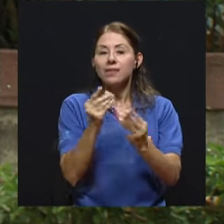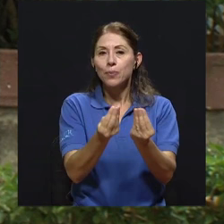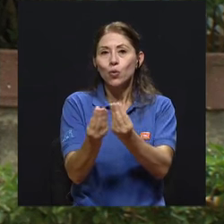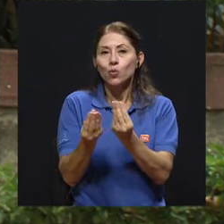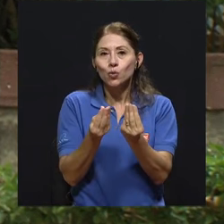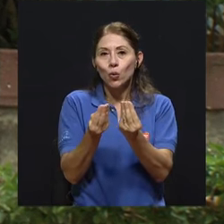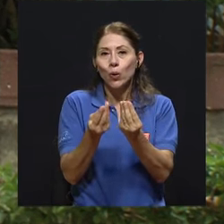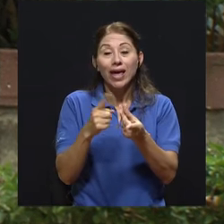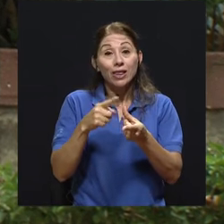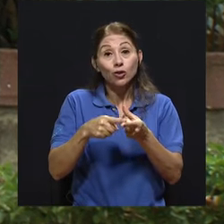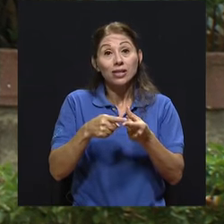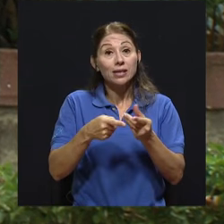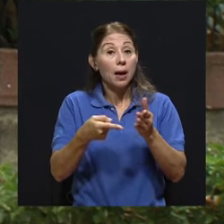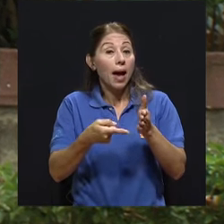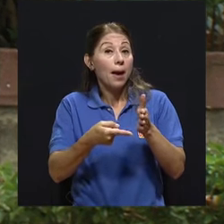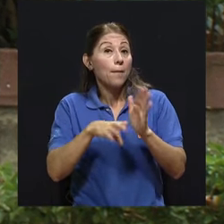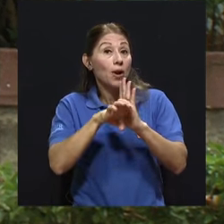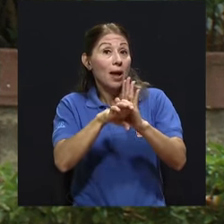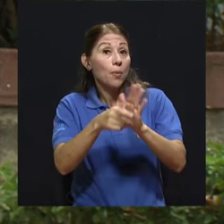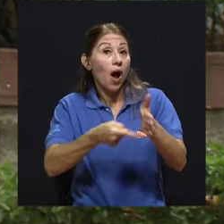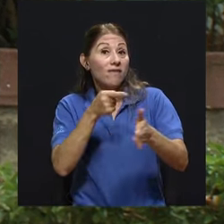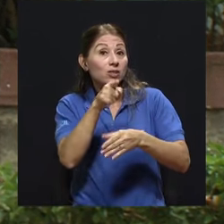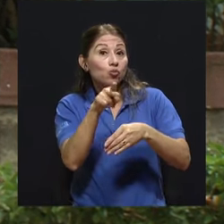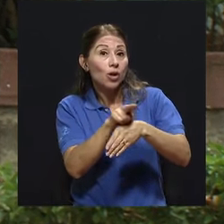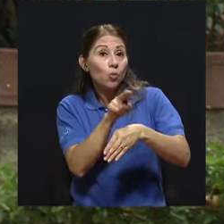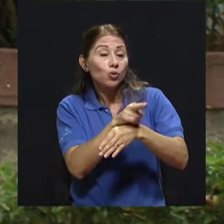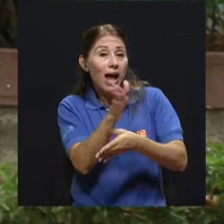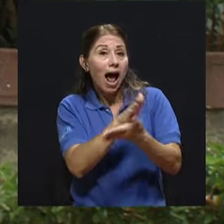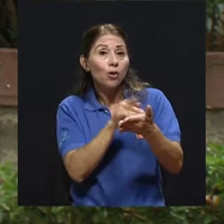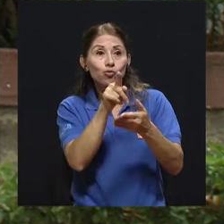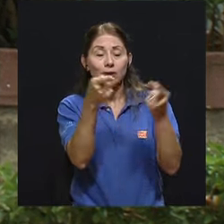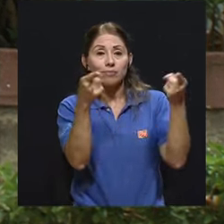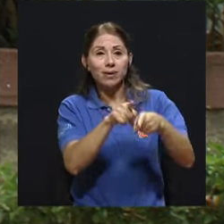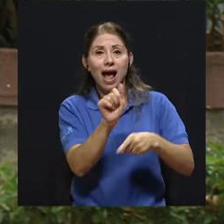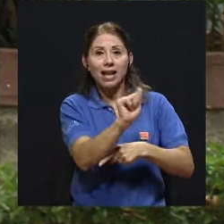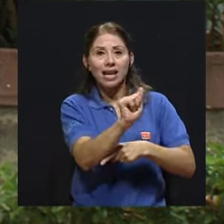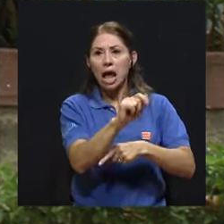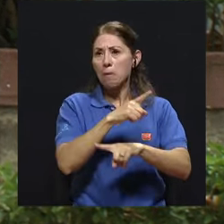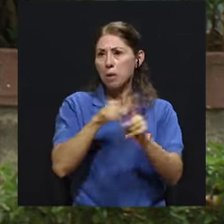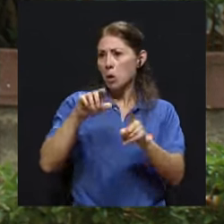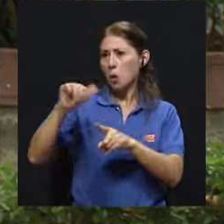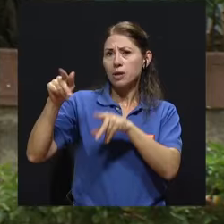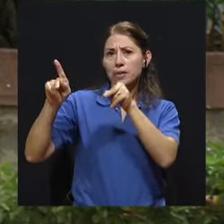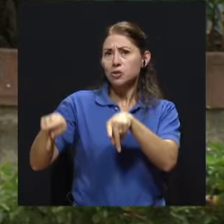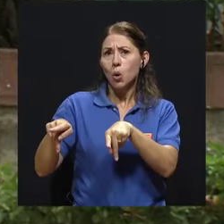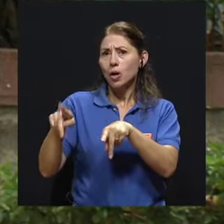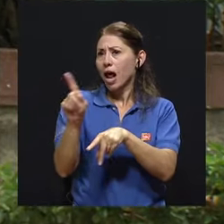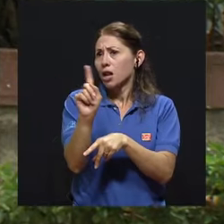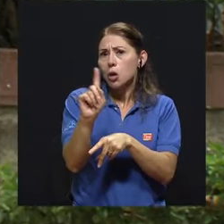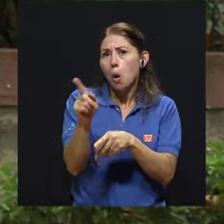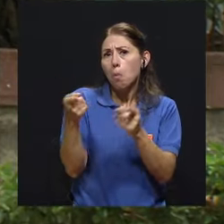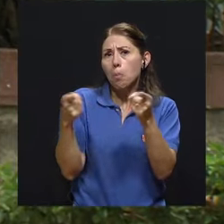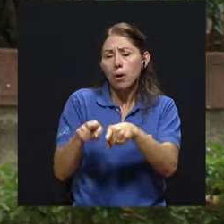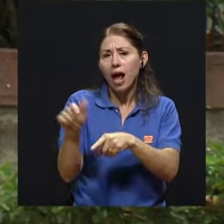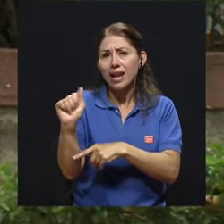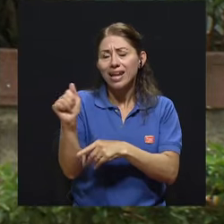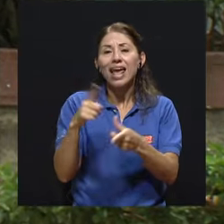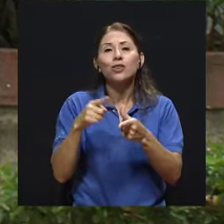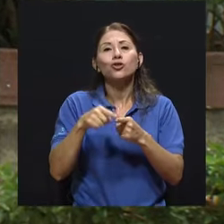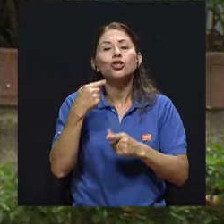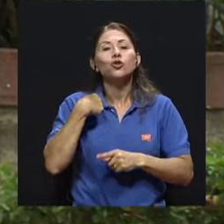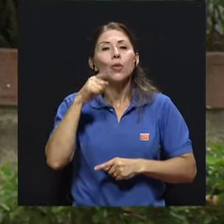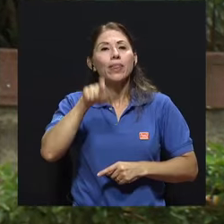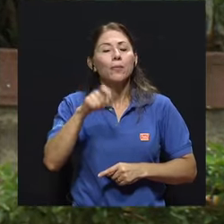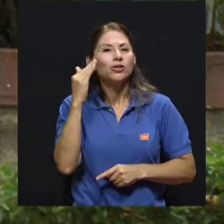Entonces, a veces lo que a usted le produce alergia, al otro no le produce alergia, al otro sí. Entonces tiene uno que andar buscando a ver qué es lo que a mí no me